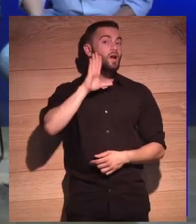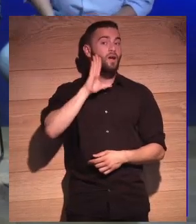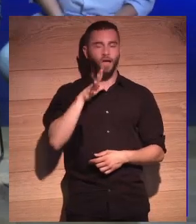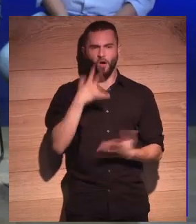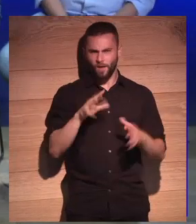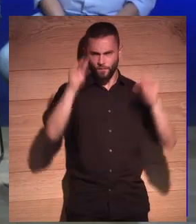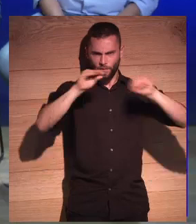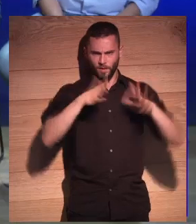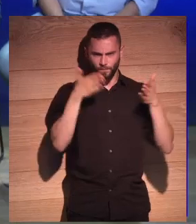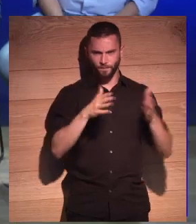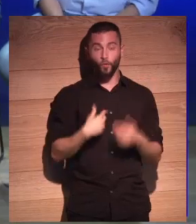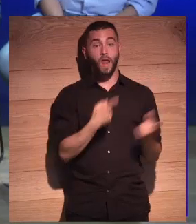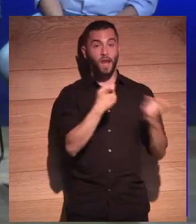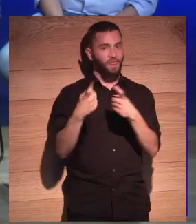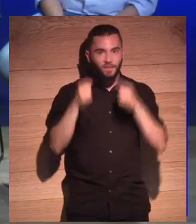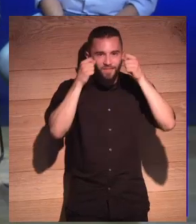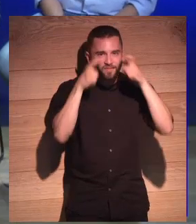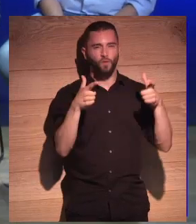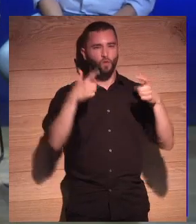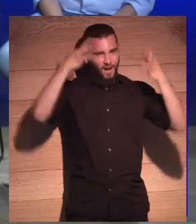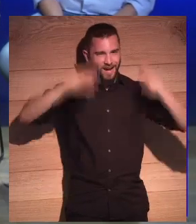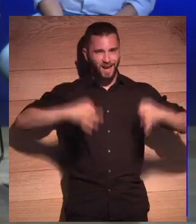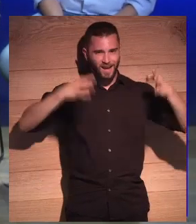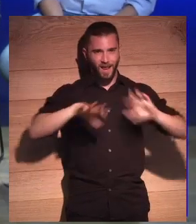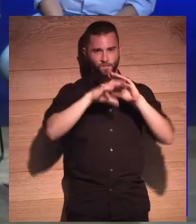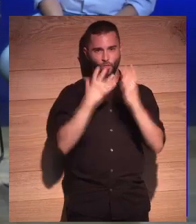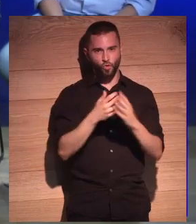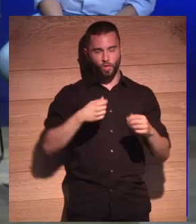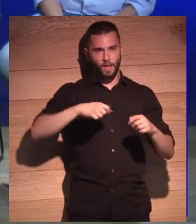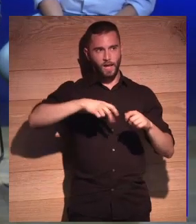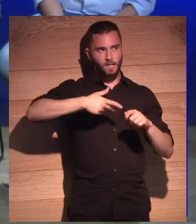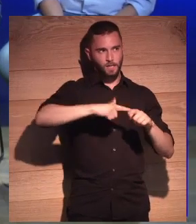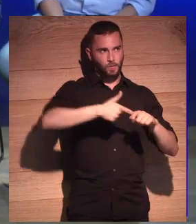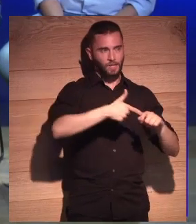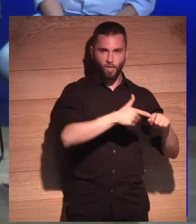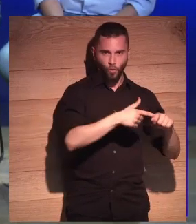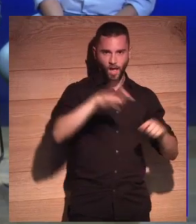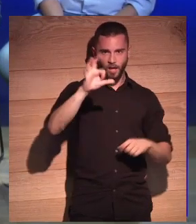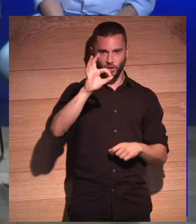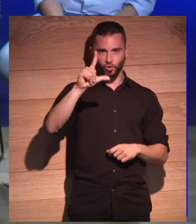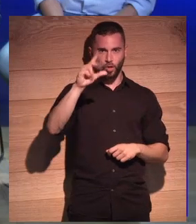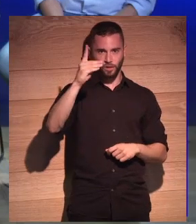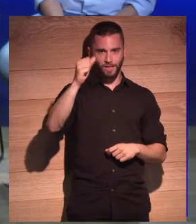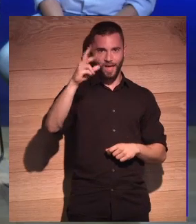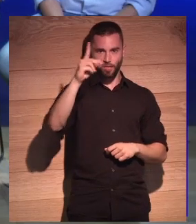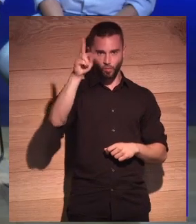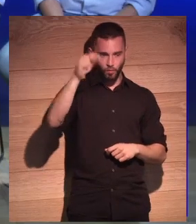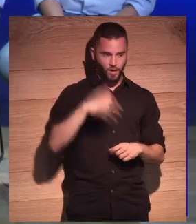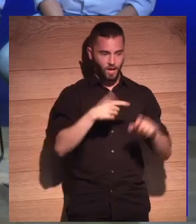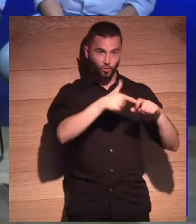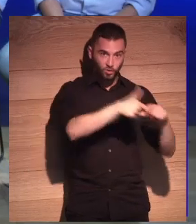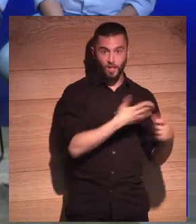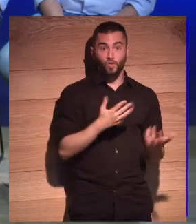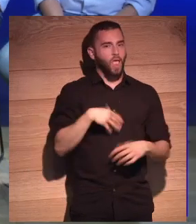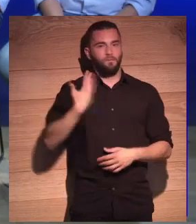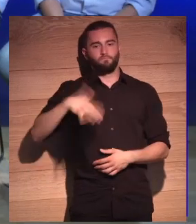que había una necesidad real en el mundo de la soldadura. Yo lo digo porque es brutal. Solo deciros